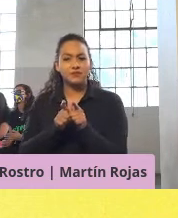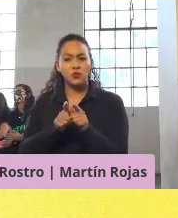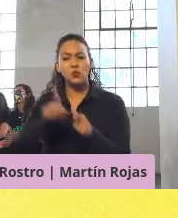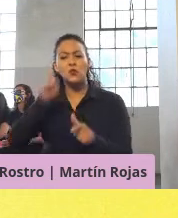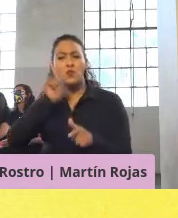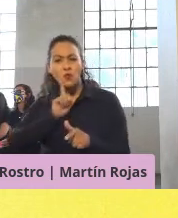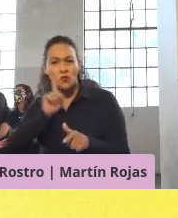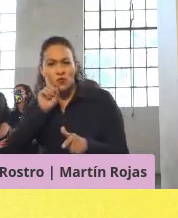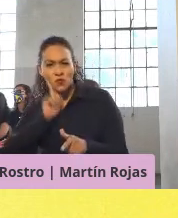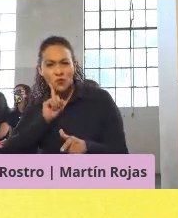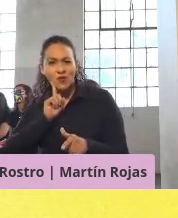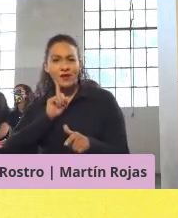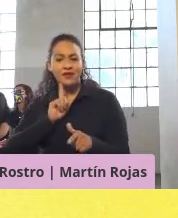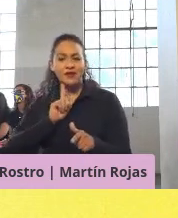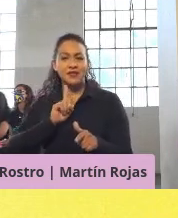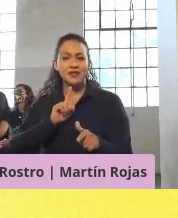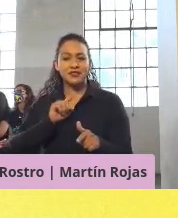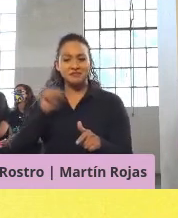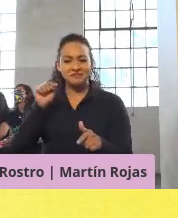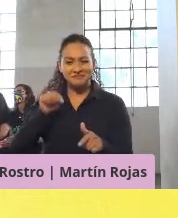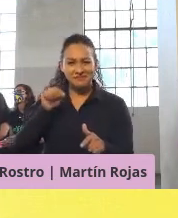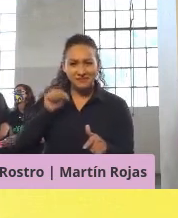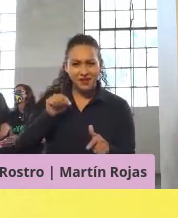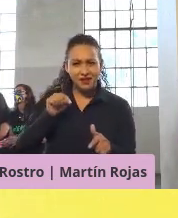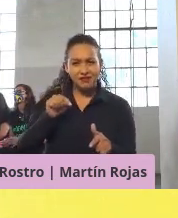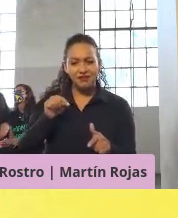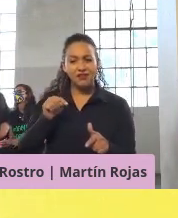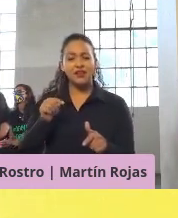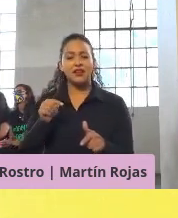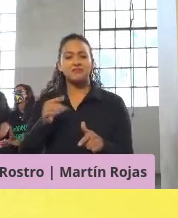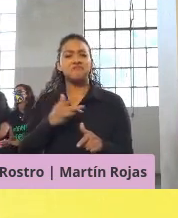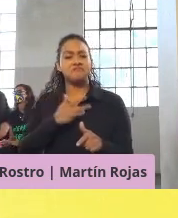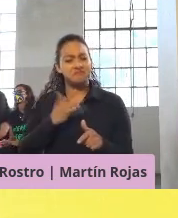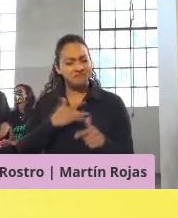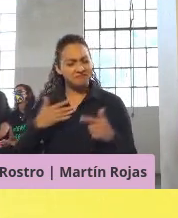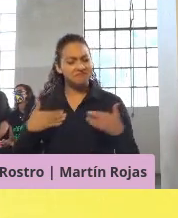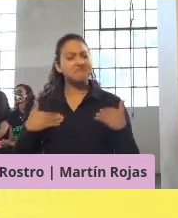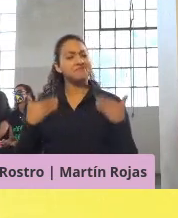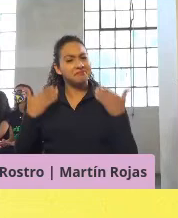de mujeres de confianza.